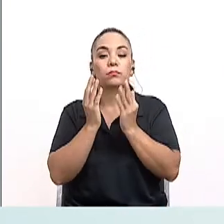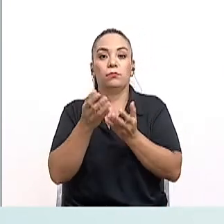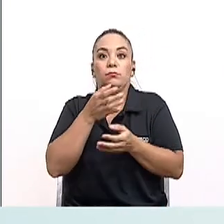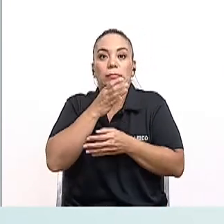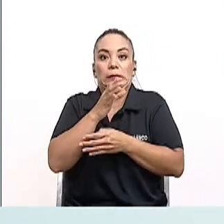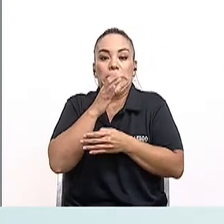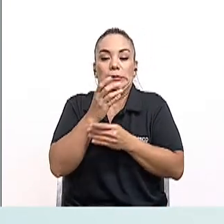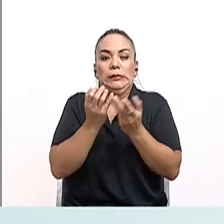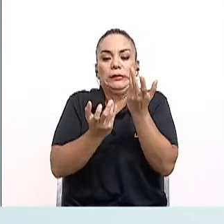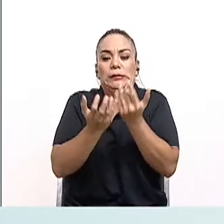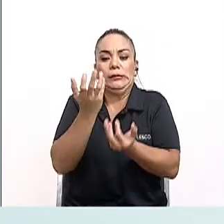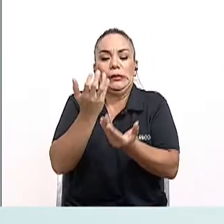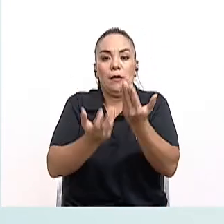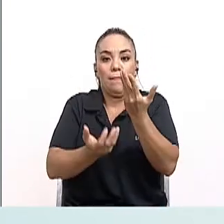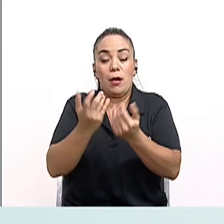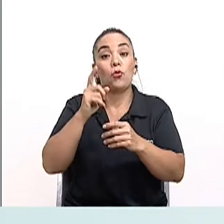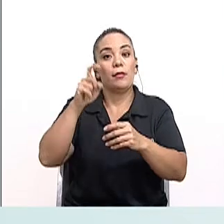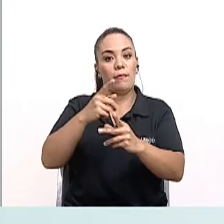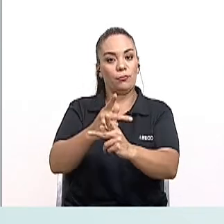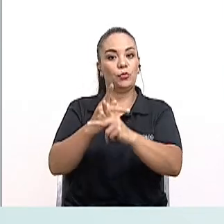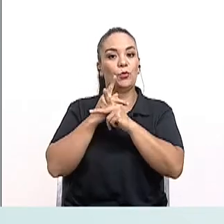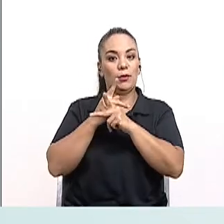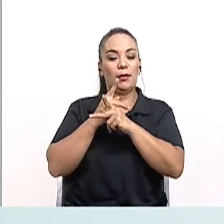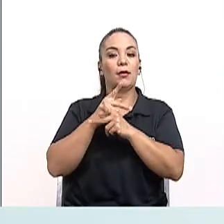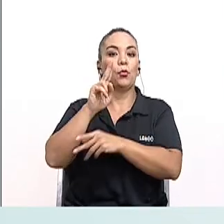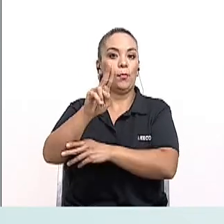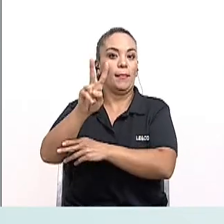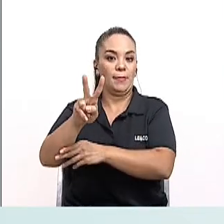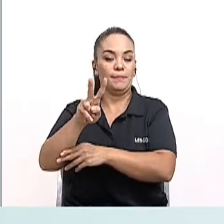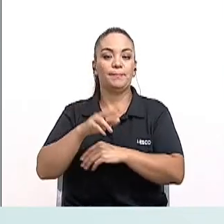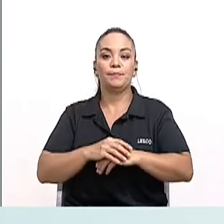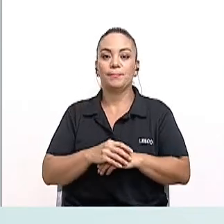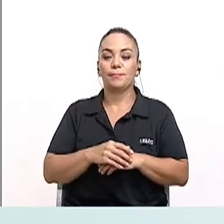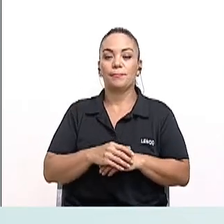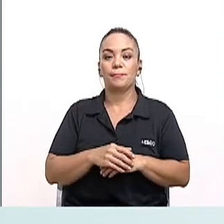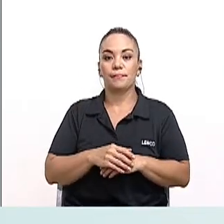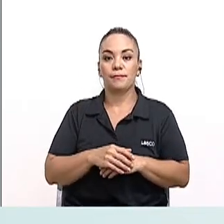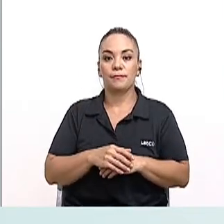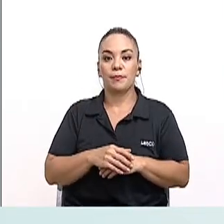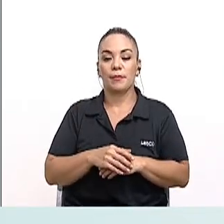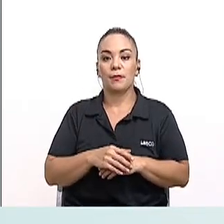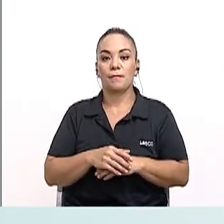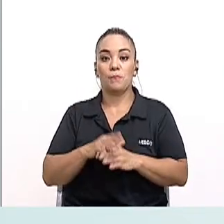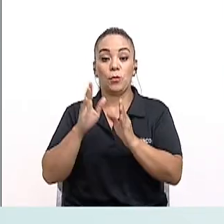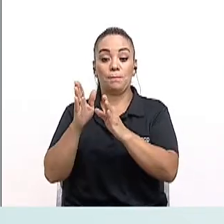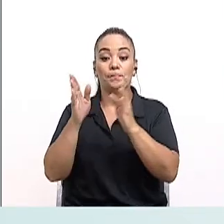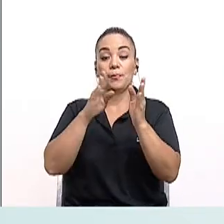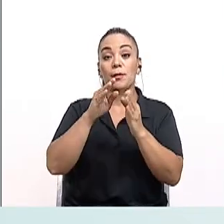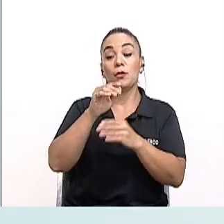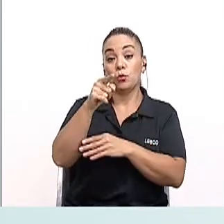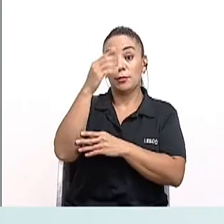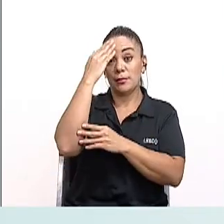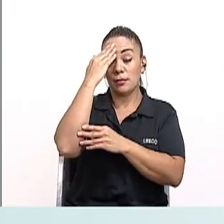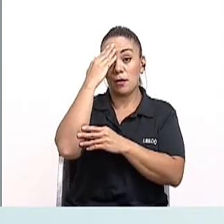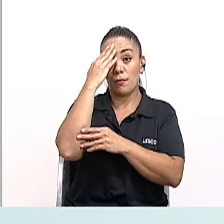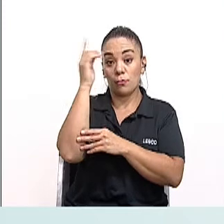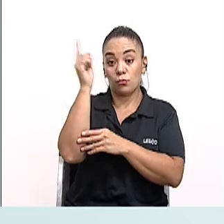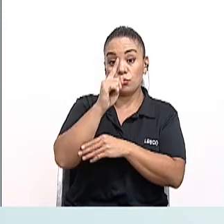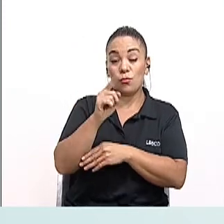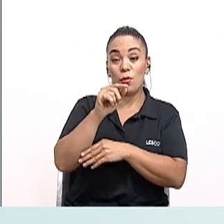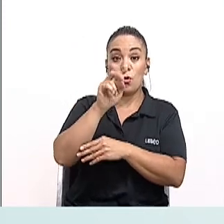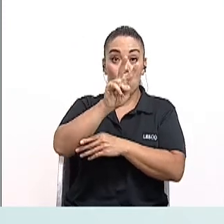nos protegemos de esos rayos ultravioletas. Y la radiación ultravioleta de tipo A llega hasta la